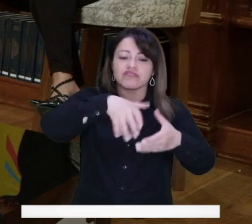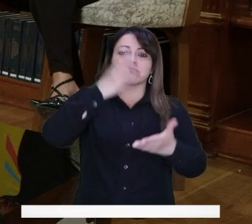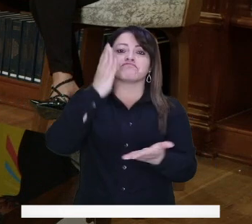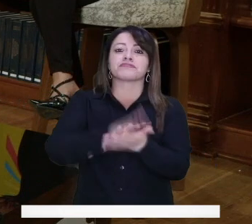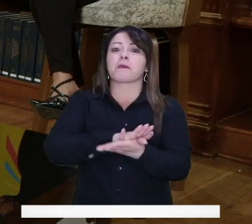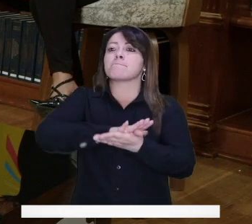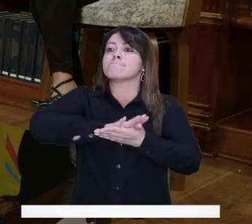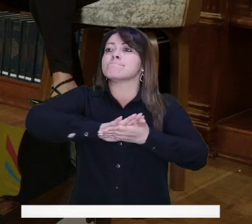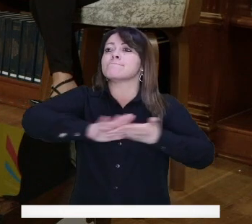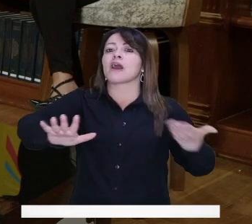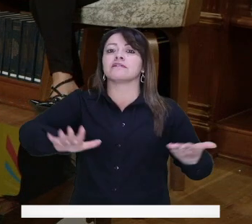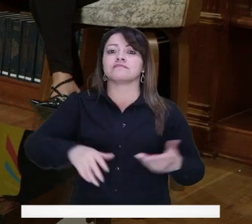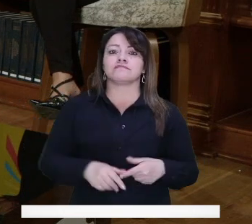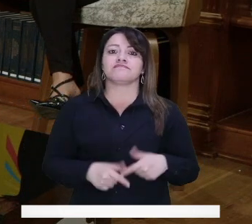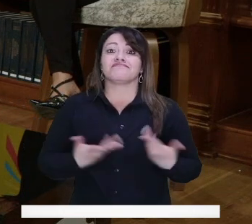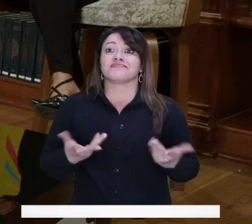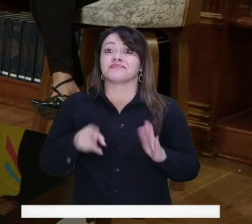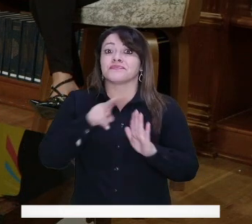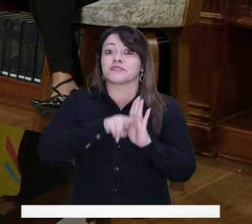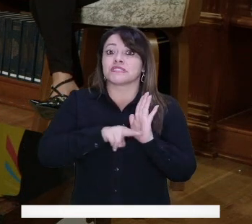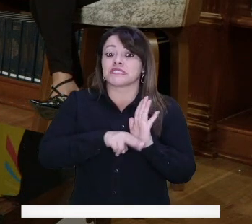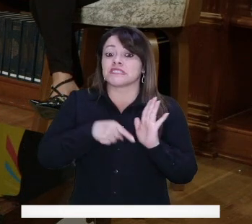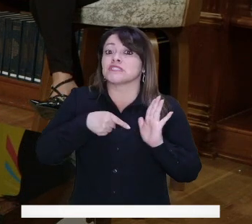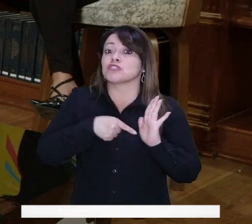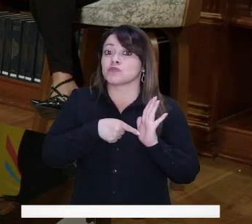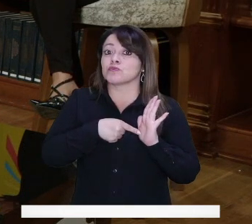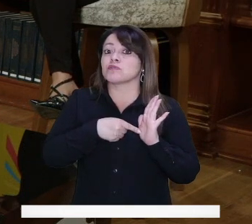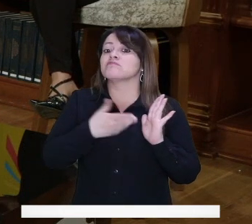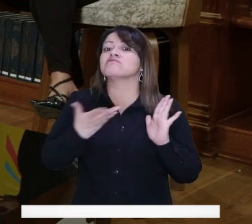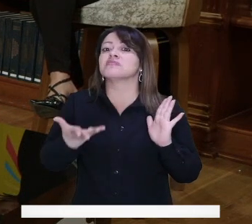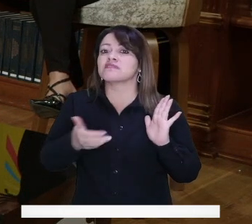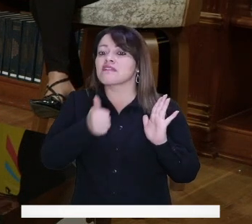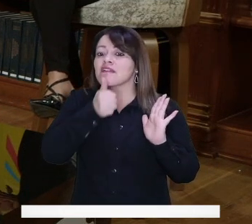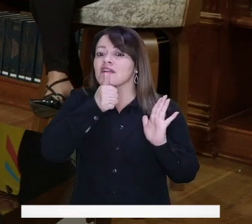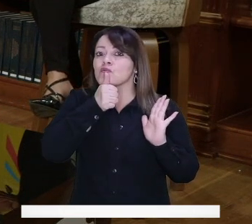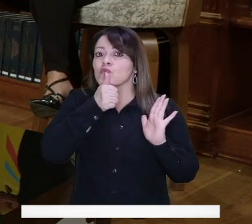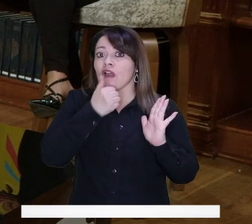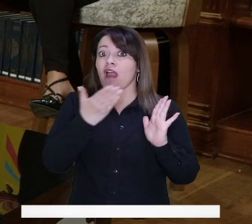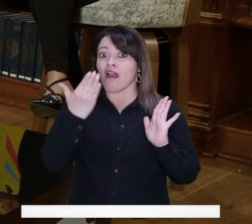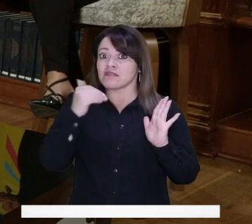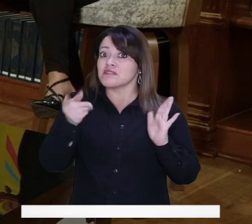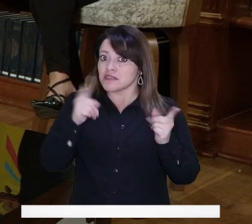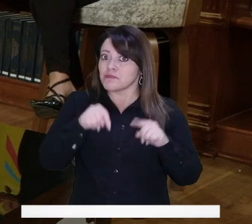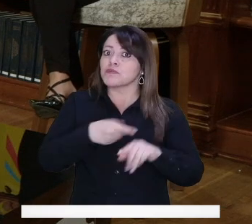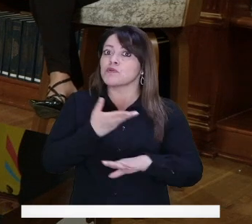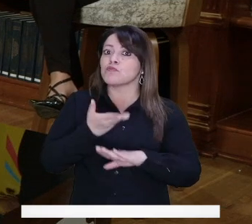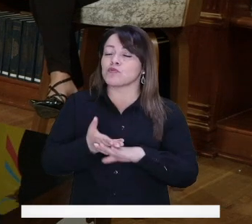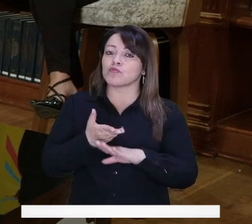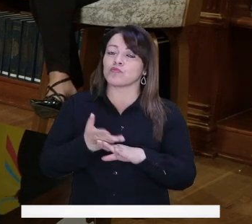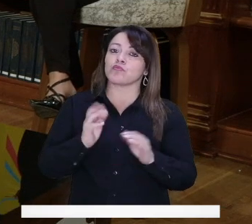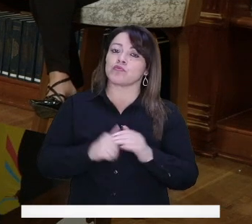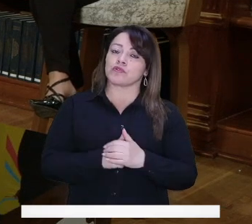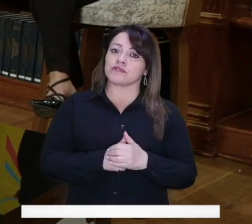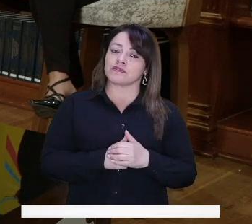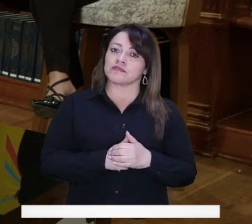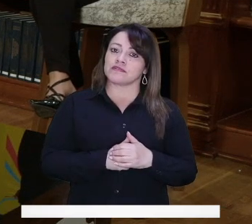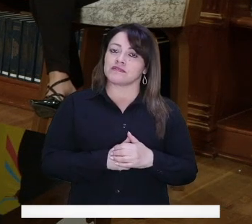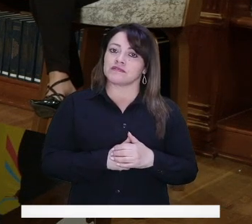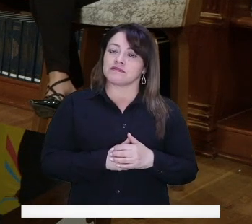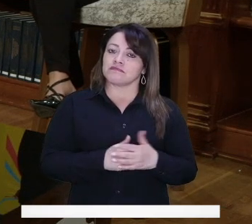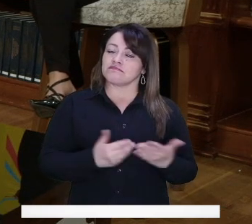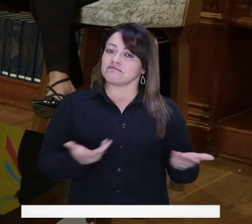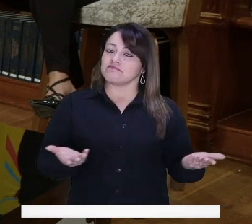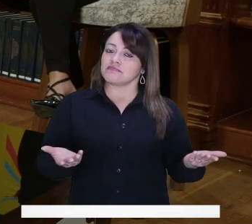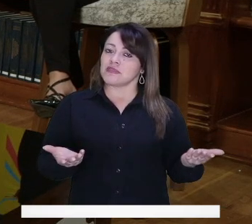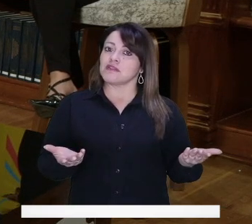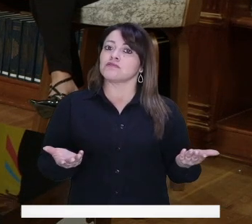una política de concepción hidráulica que permite llegar a decir, y con todo el mayor respeto por ella, porque